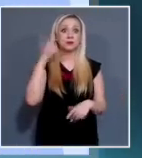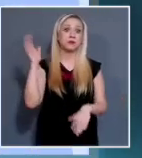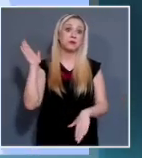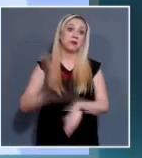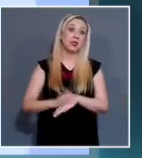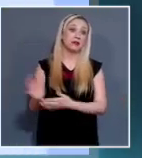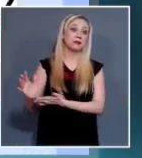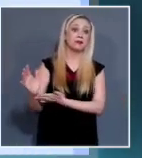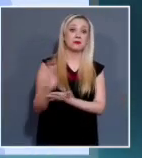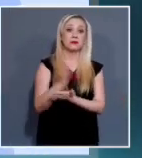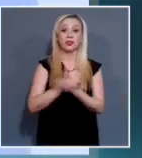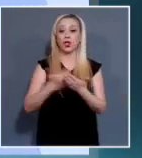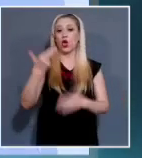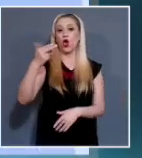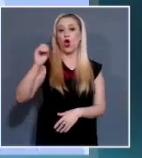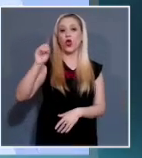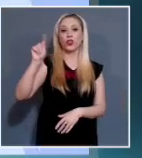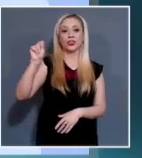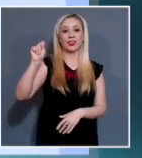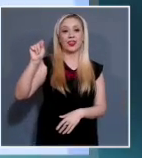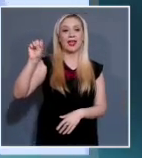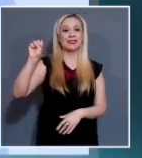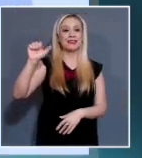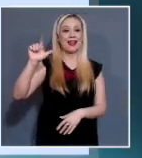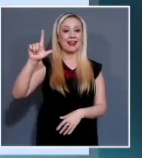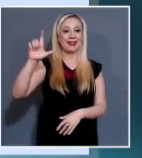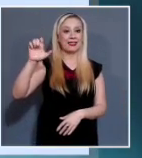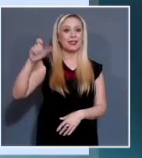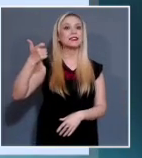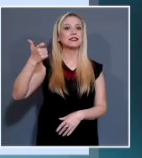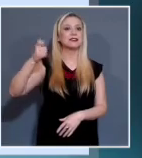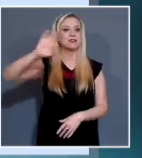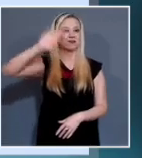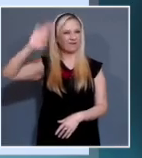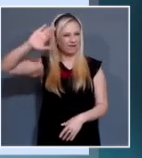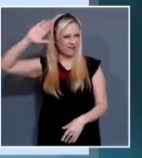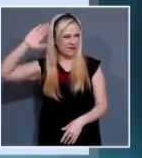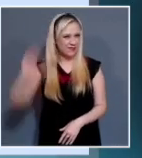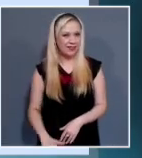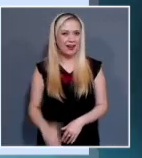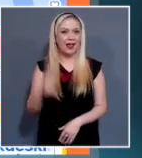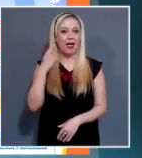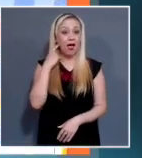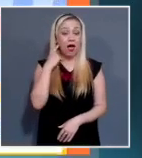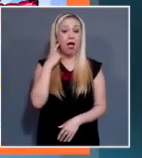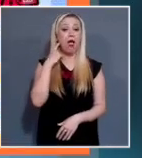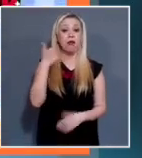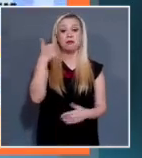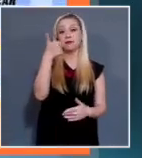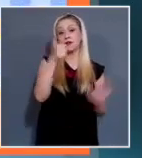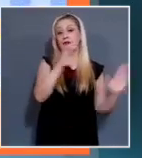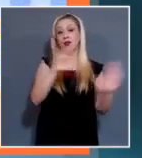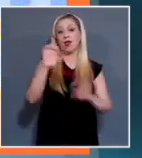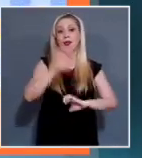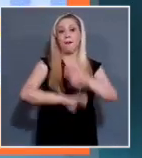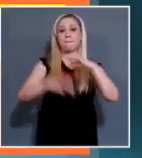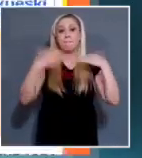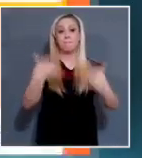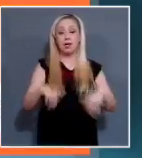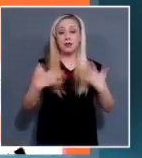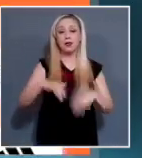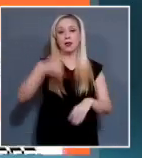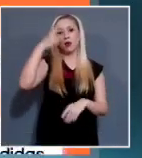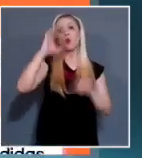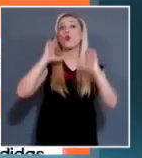de 23.240 millones de pesos. Este año participan más de 600 empresas. Para prevenir fraudes,